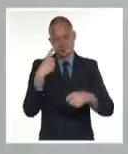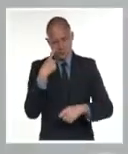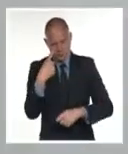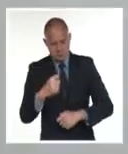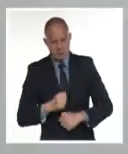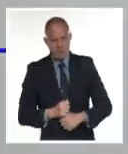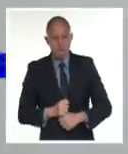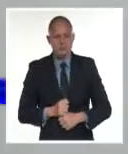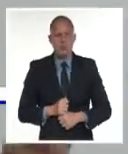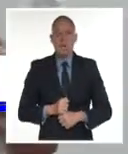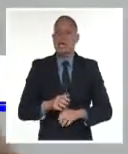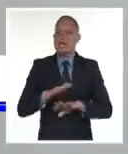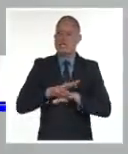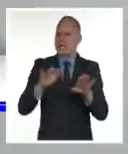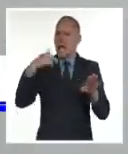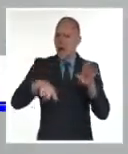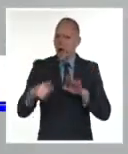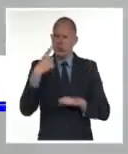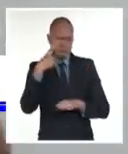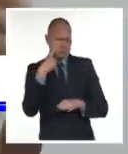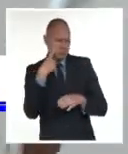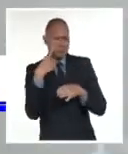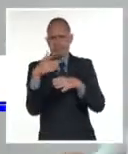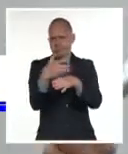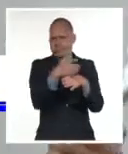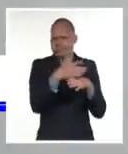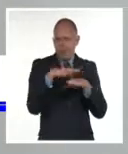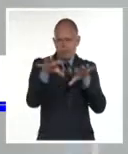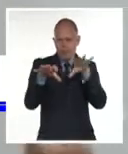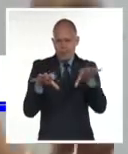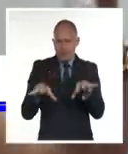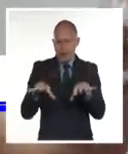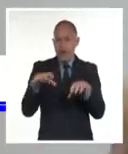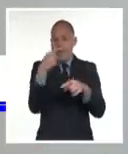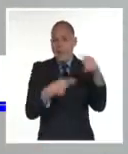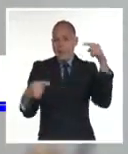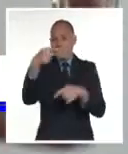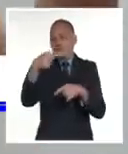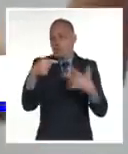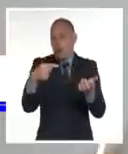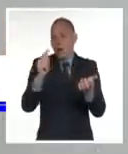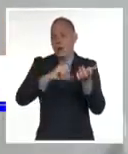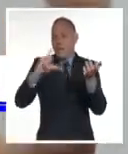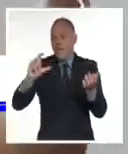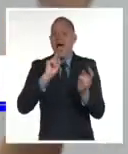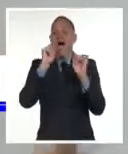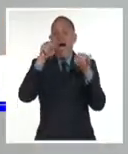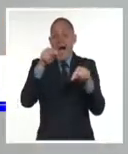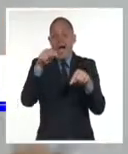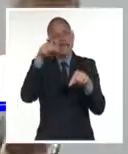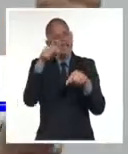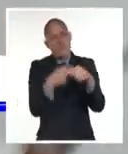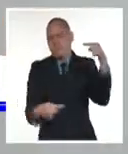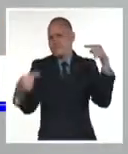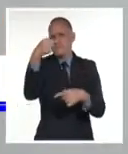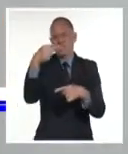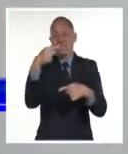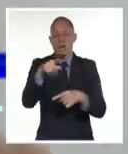todos los campos en el día de hoy, pero sobre todo desde el Partido Comunista, que es la fuerza, el pilar